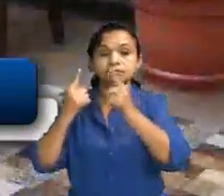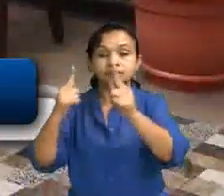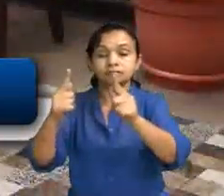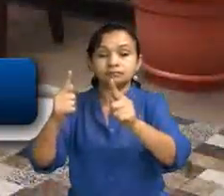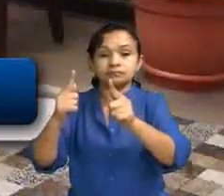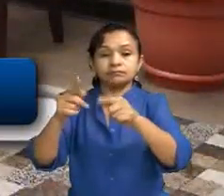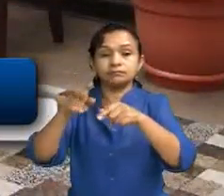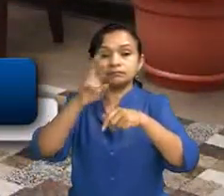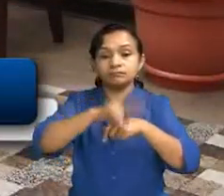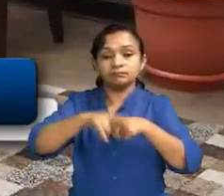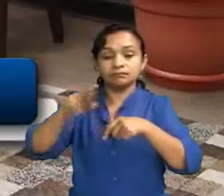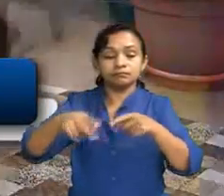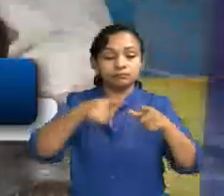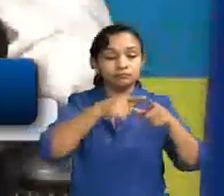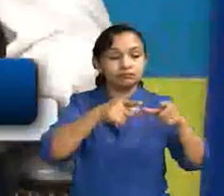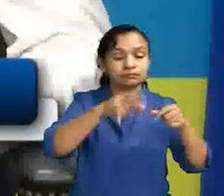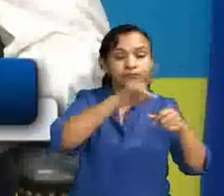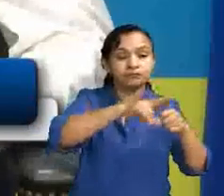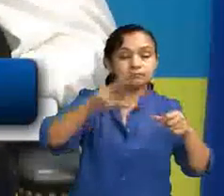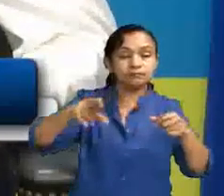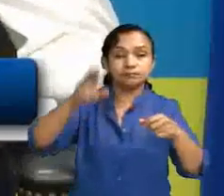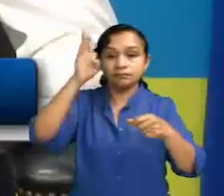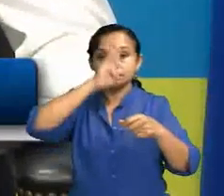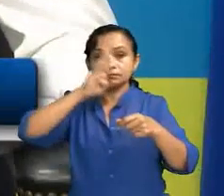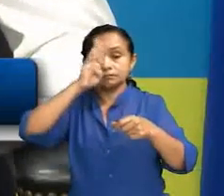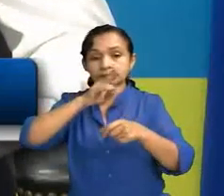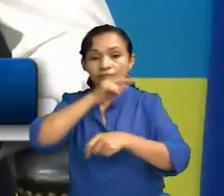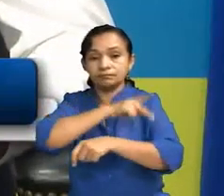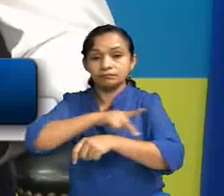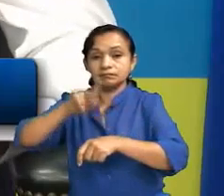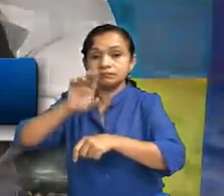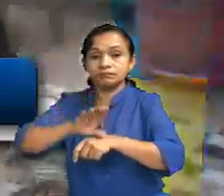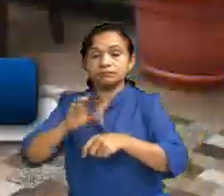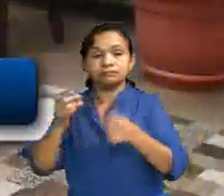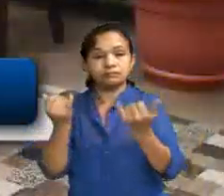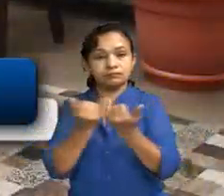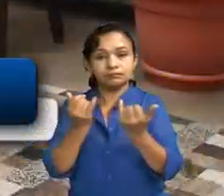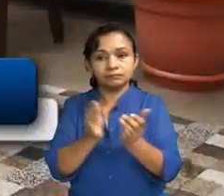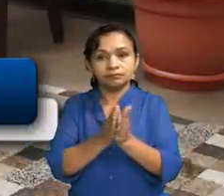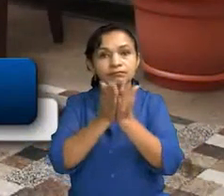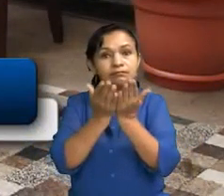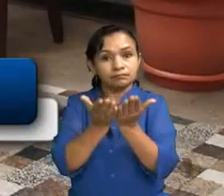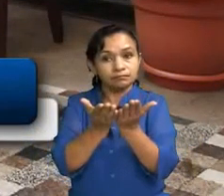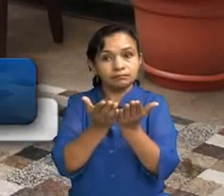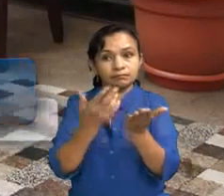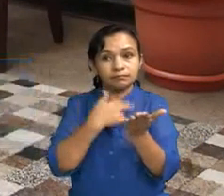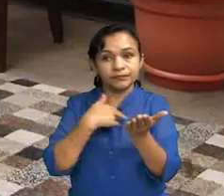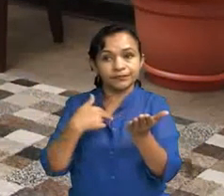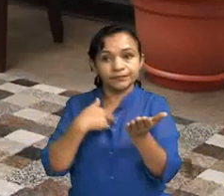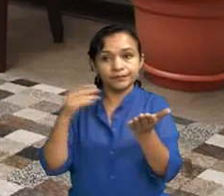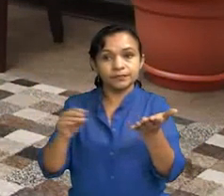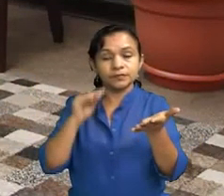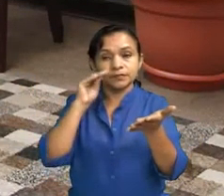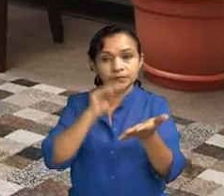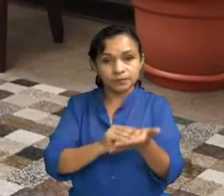Managua arriba, Managua hasta Bluefield, por ejemplo. Sí. O a Puerto Cabeza. Igual en esos libros se actualiza y se ingresa al